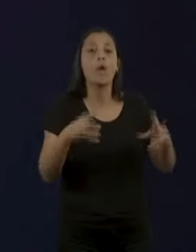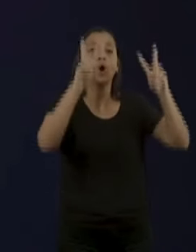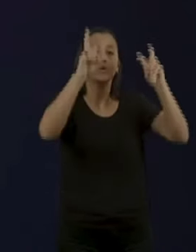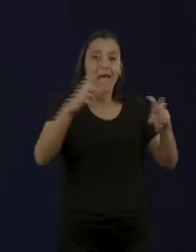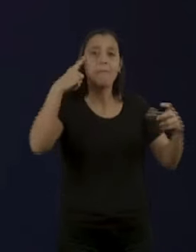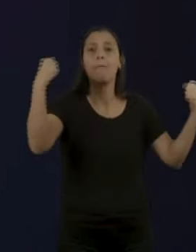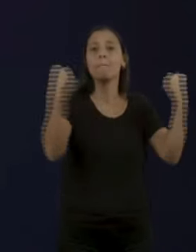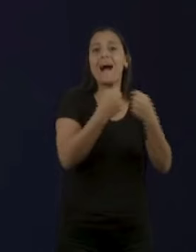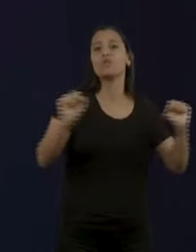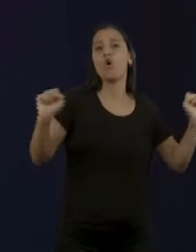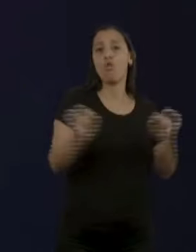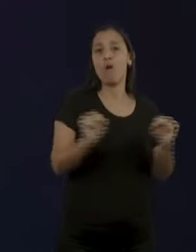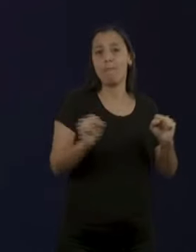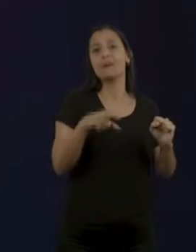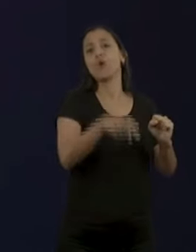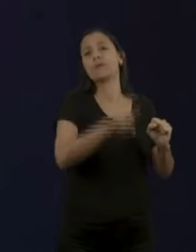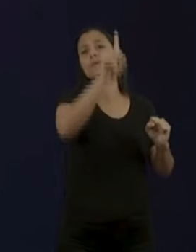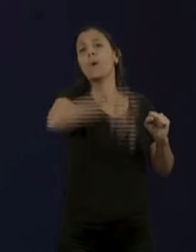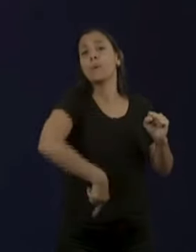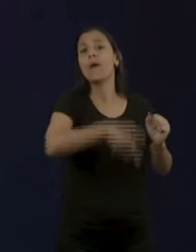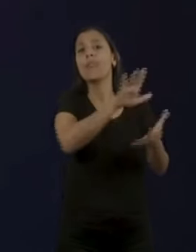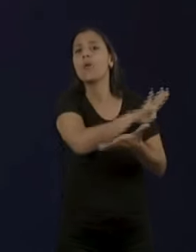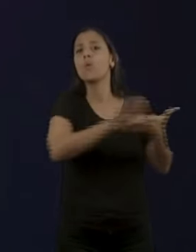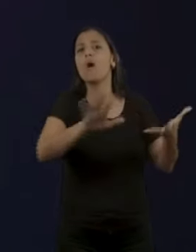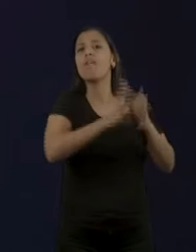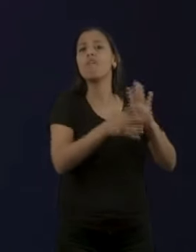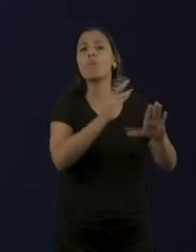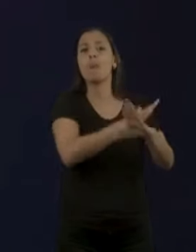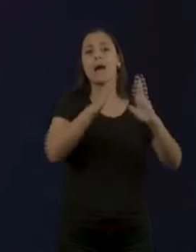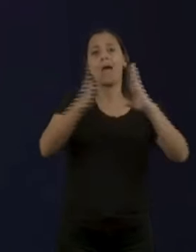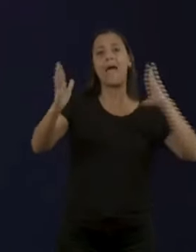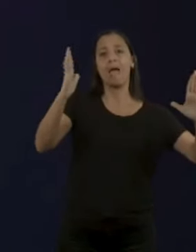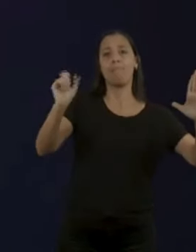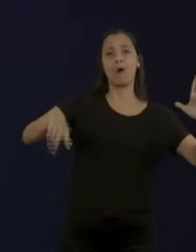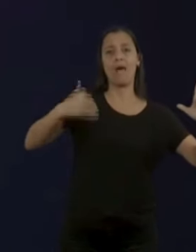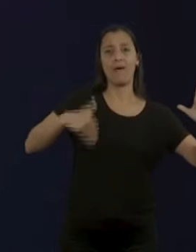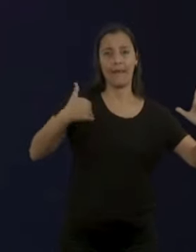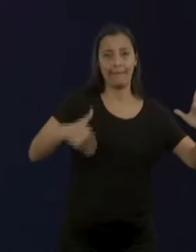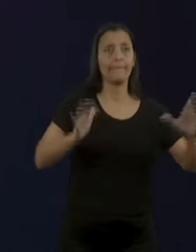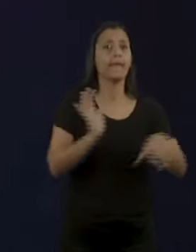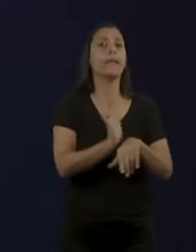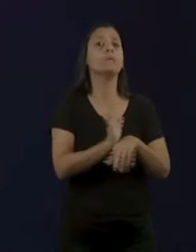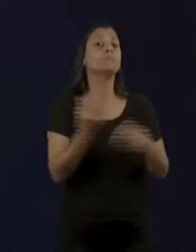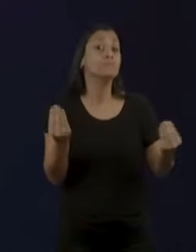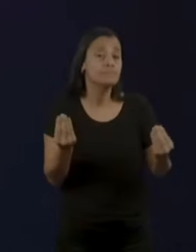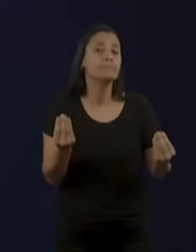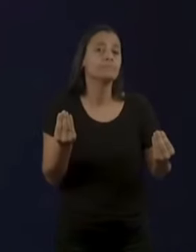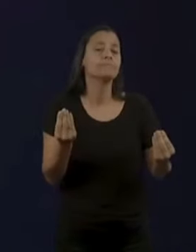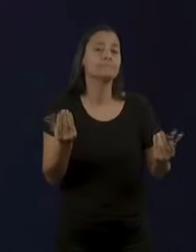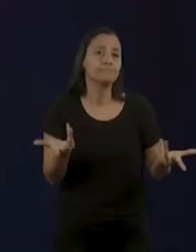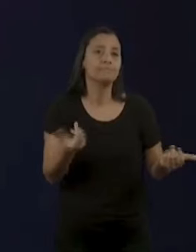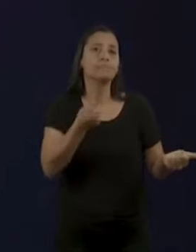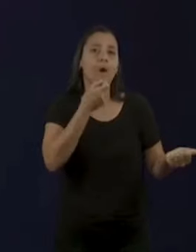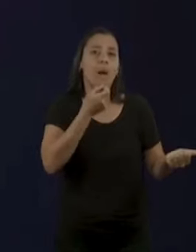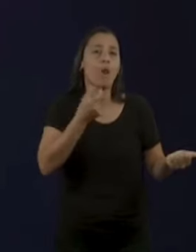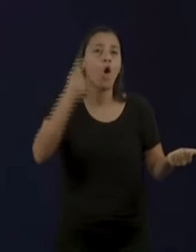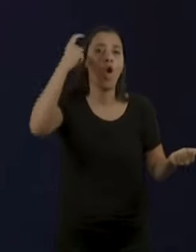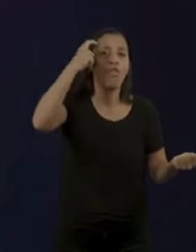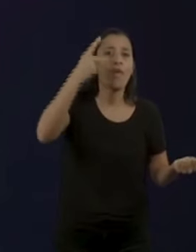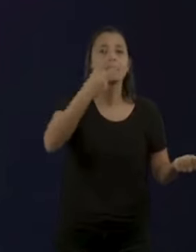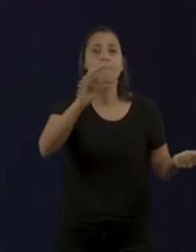un un reinicio muy importante de la Argentina en términos de lo que vemos a 10 20 30